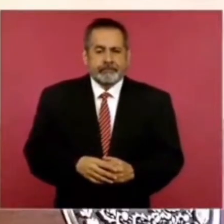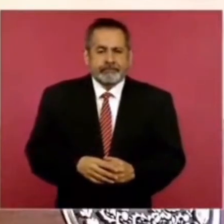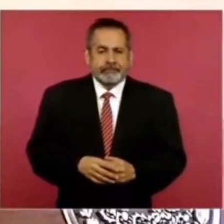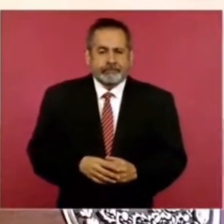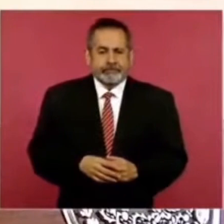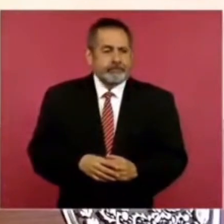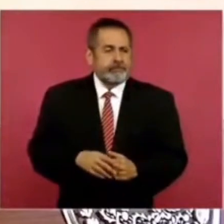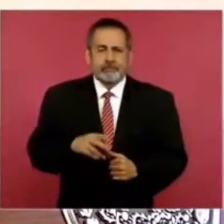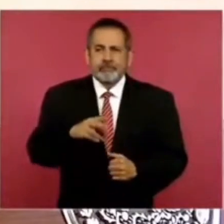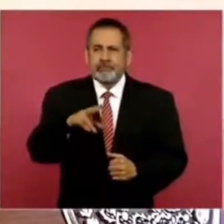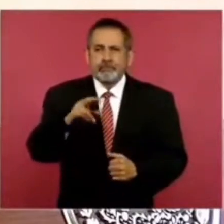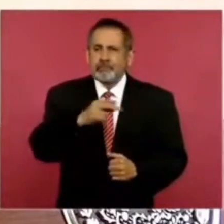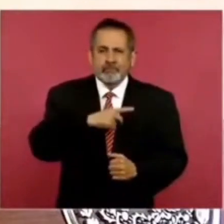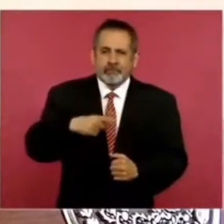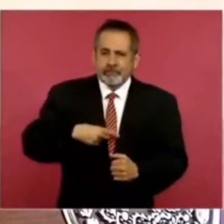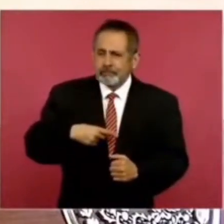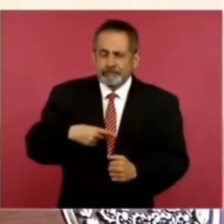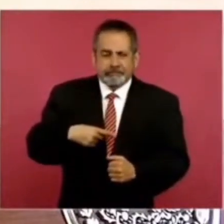contagie